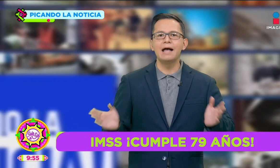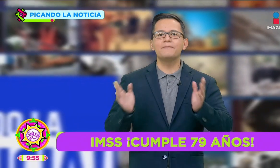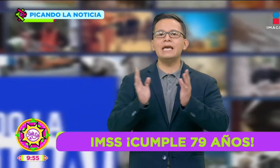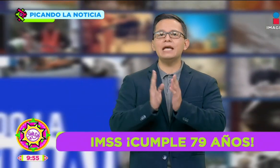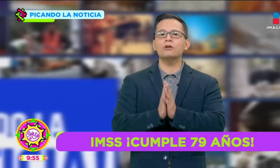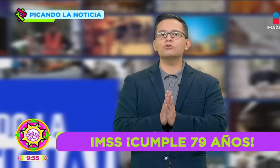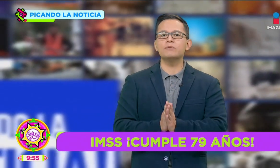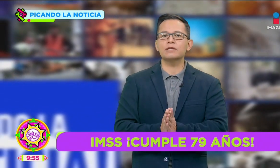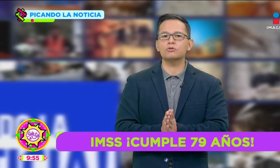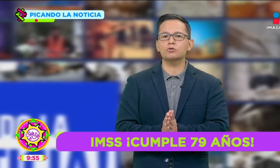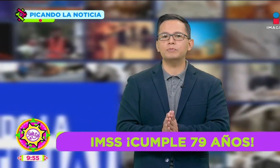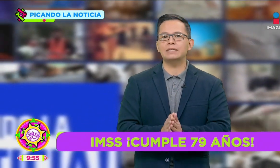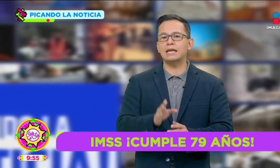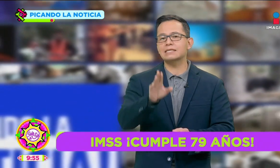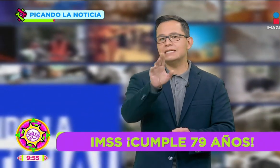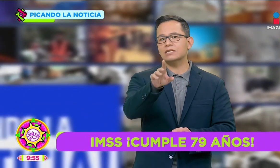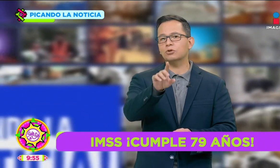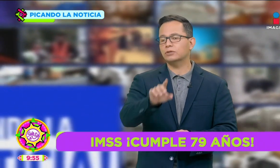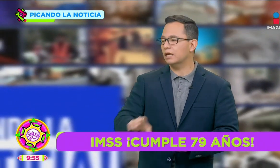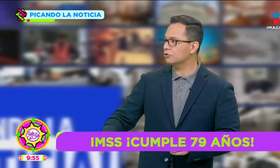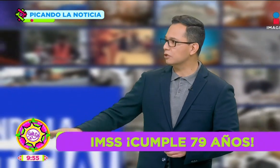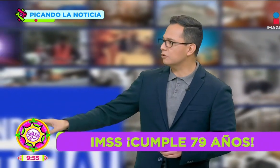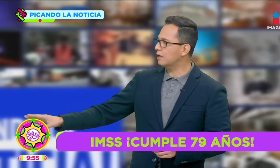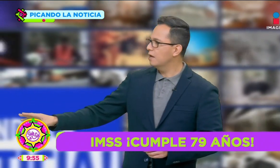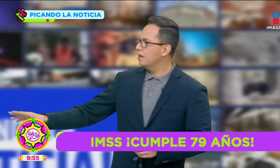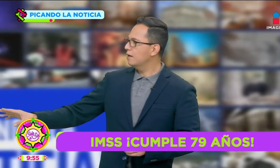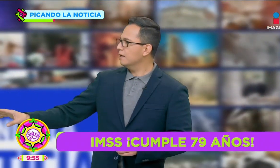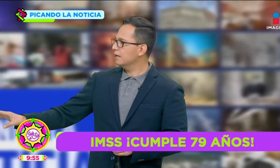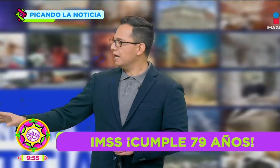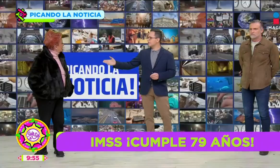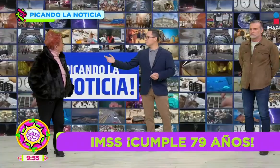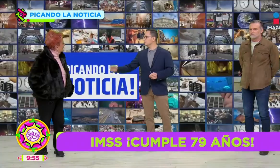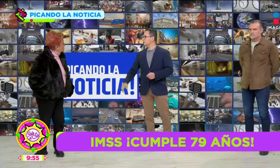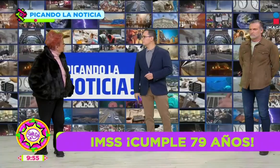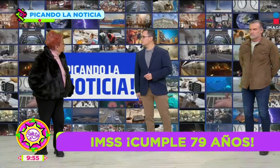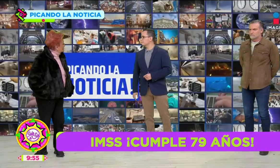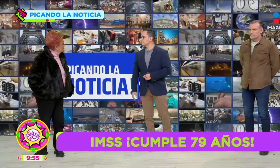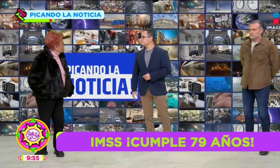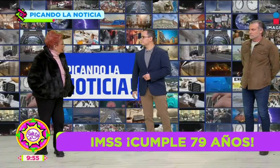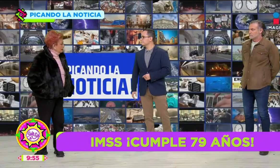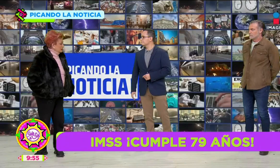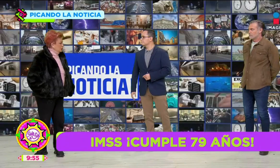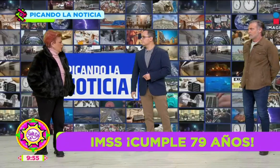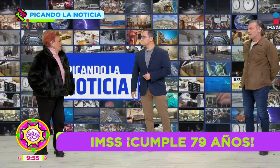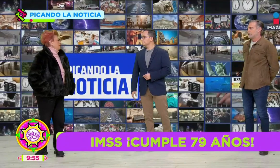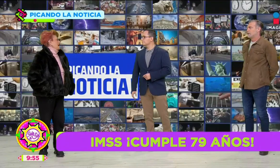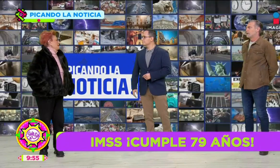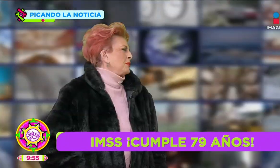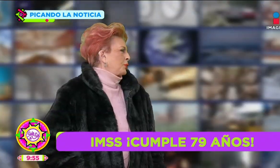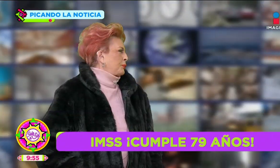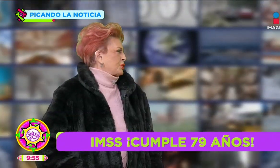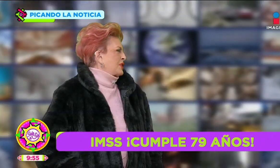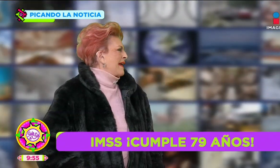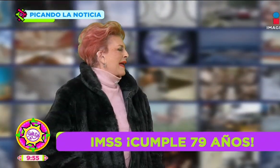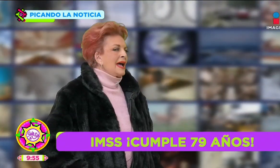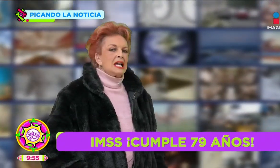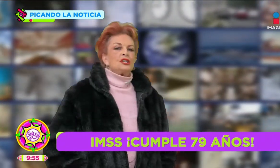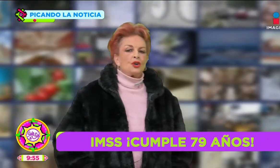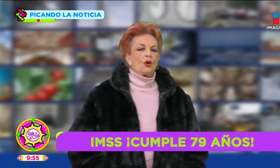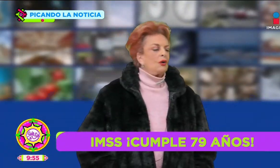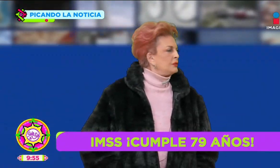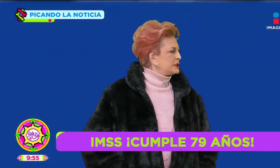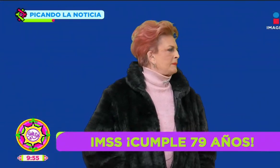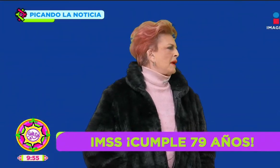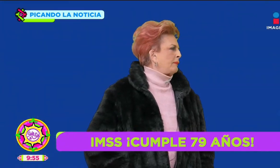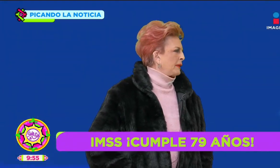personal de los diversos hospitales. Y esto lo traigo, señora, ¿qué haríamos sin el IMSS? No, mi amor, pues nada.